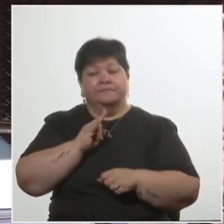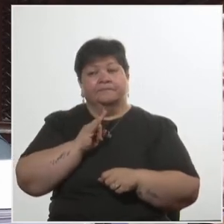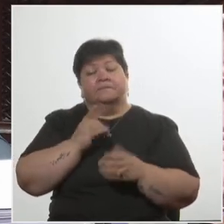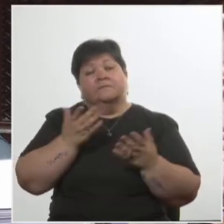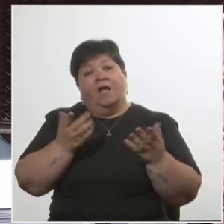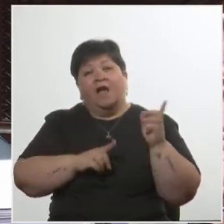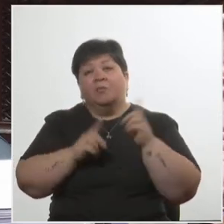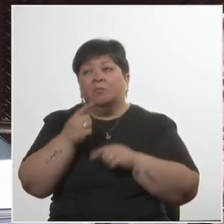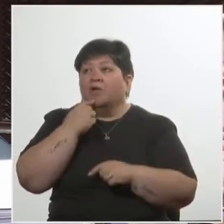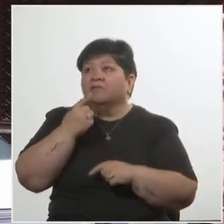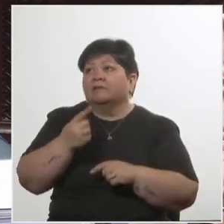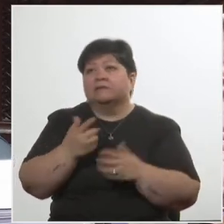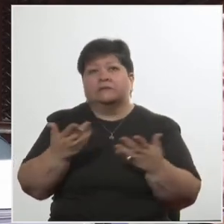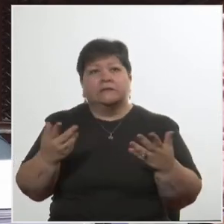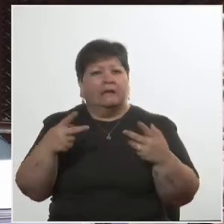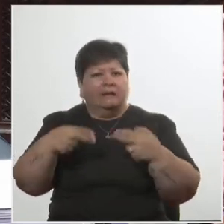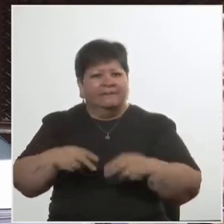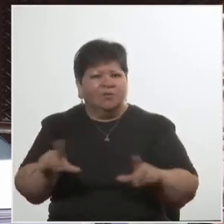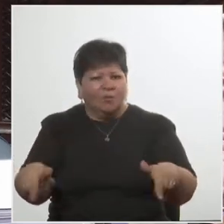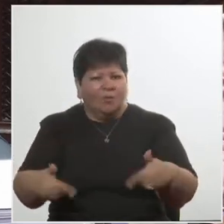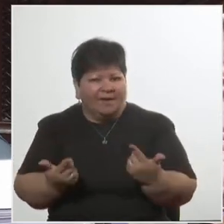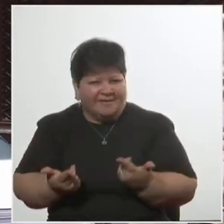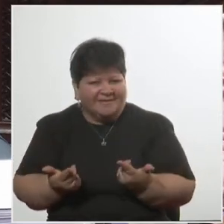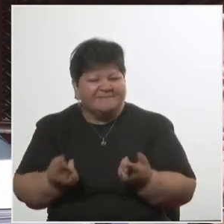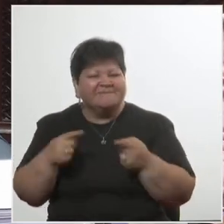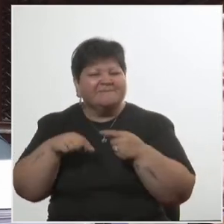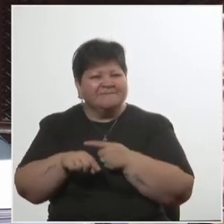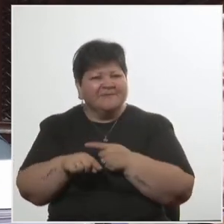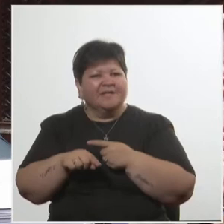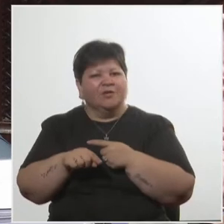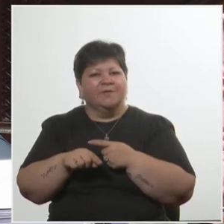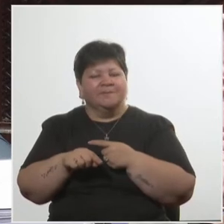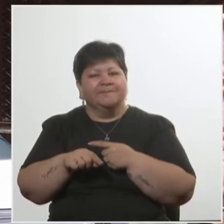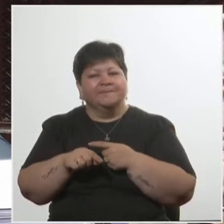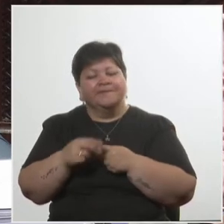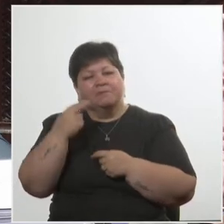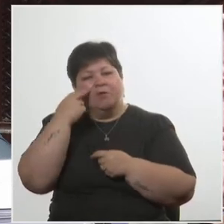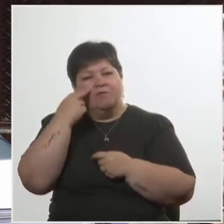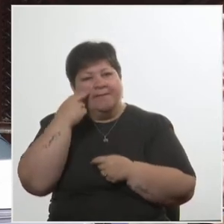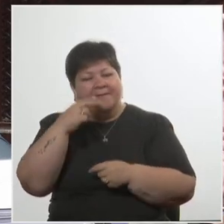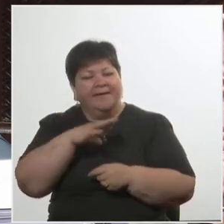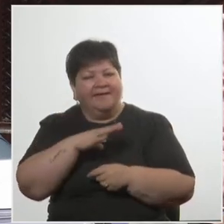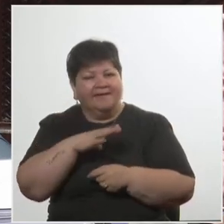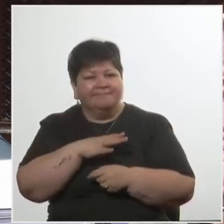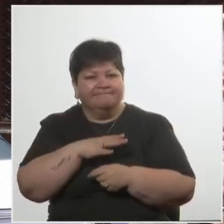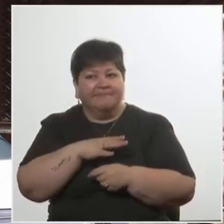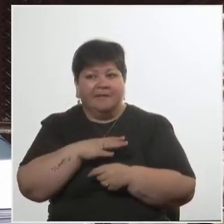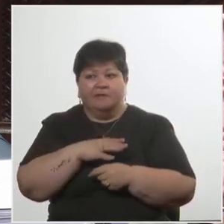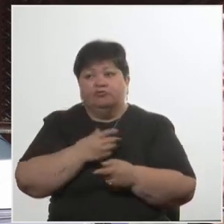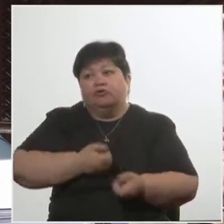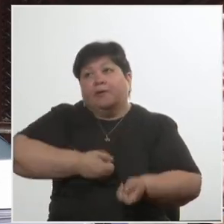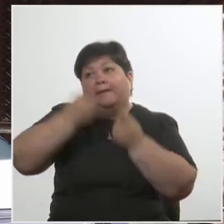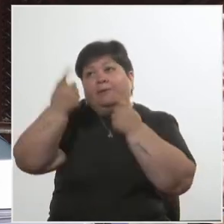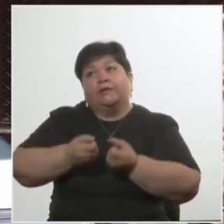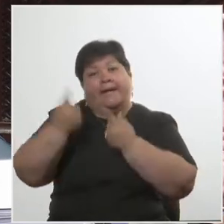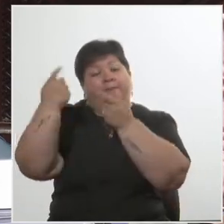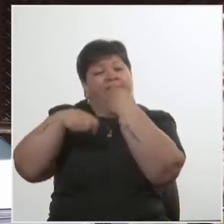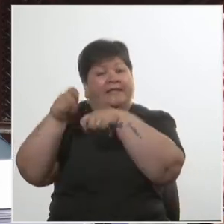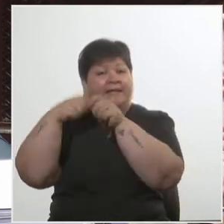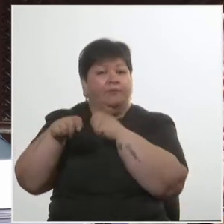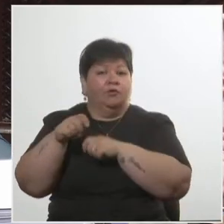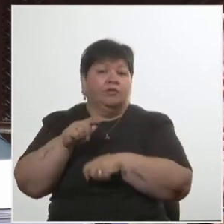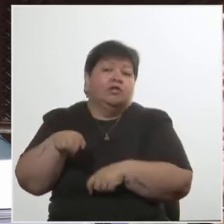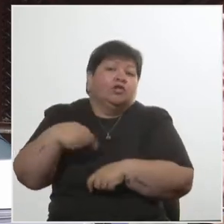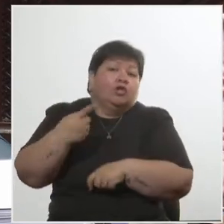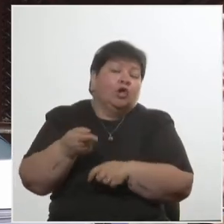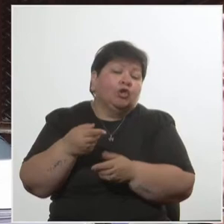quienes dicen que no tiene techo Más allá de que siempre en estos rubros tenemos el problema de que nosotros producimos para exportar y vender y otros venden